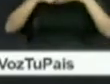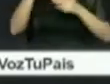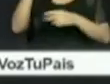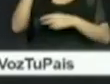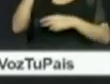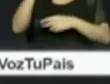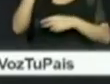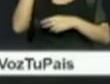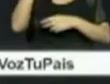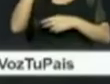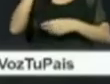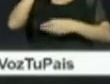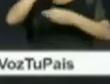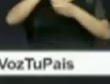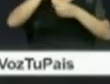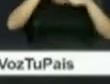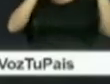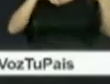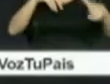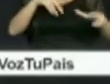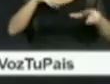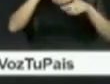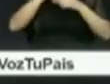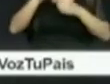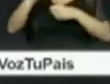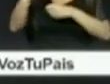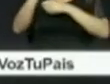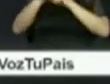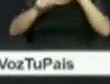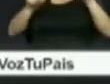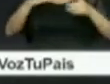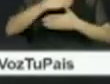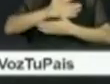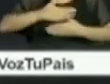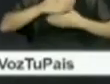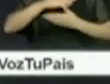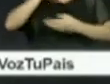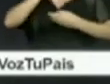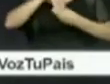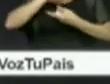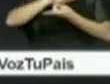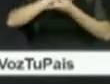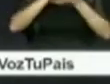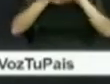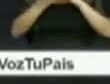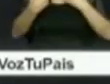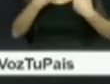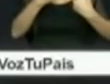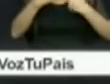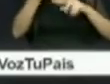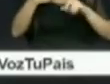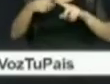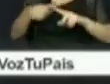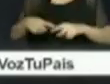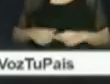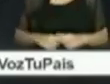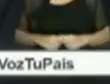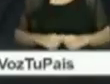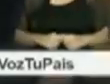que lojanos y afuereños vamos a disfrutar y vamos a encontrarnos con artistas que vienen de muchas partes del